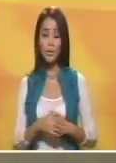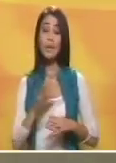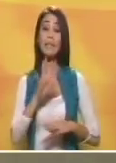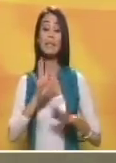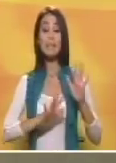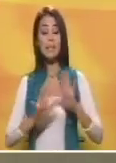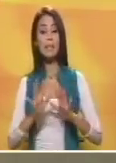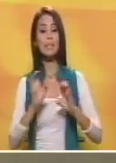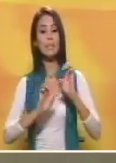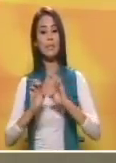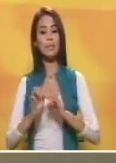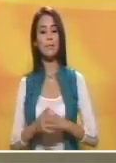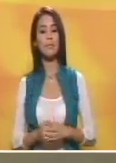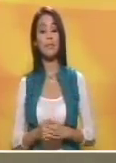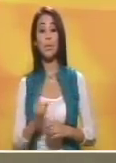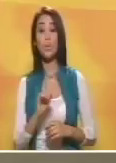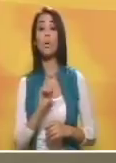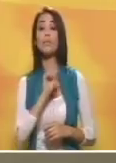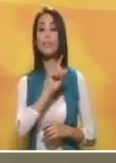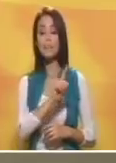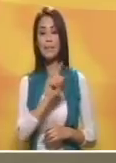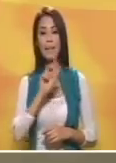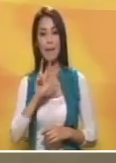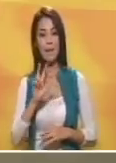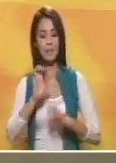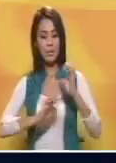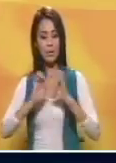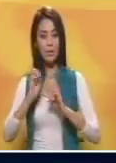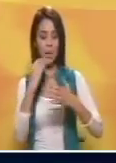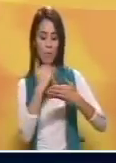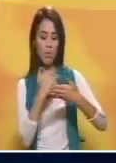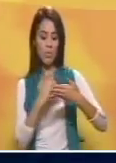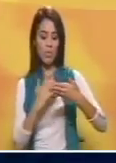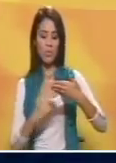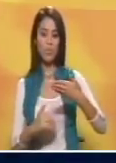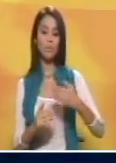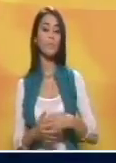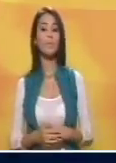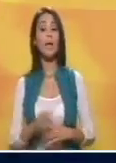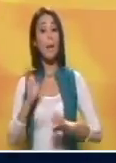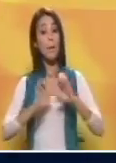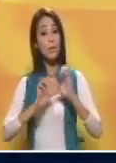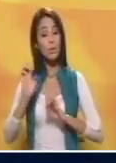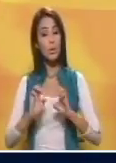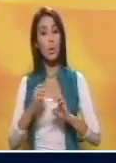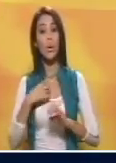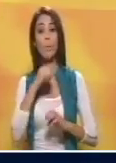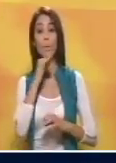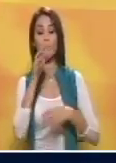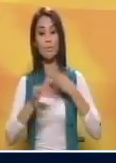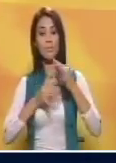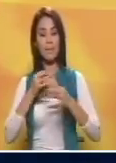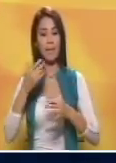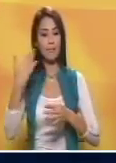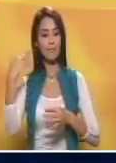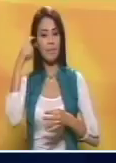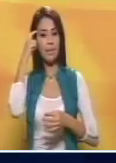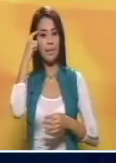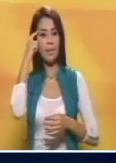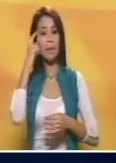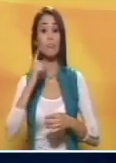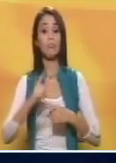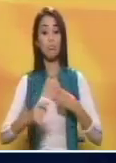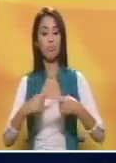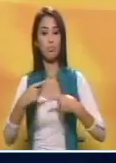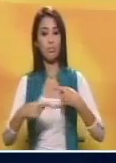Sí, son 13 auditorías que están en el cronograma. Lo que pasa es que hay auditorías, como bien lo expliqué ese día, que se toman varios días,